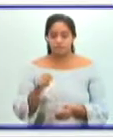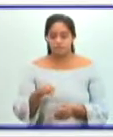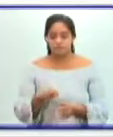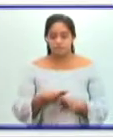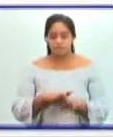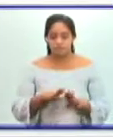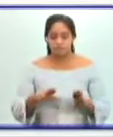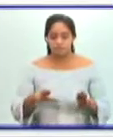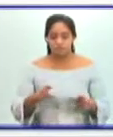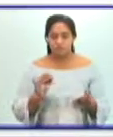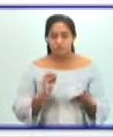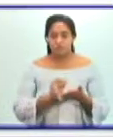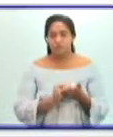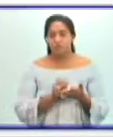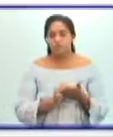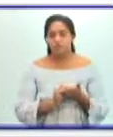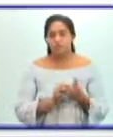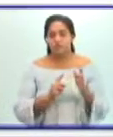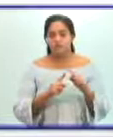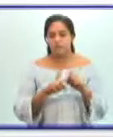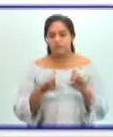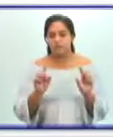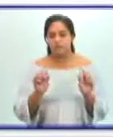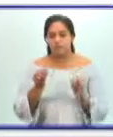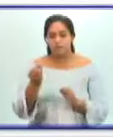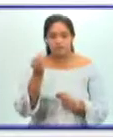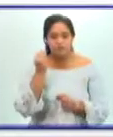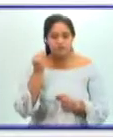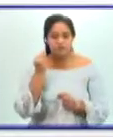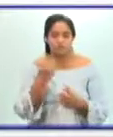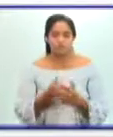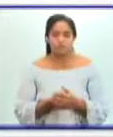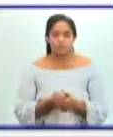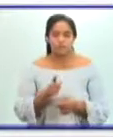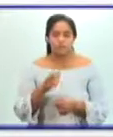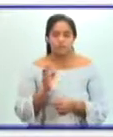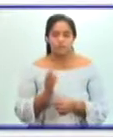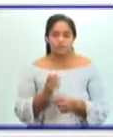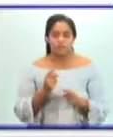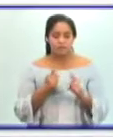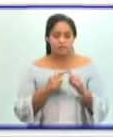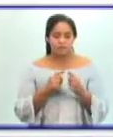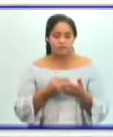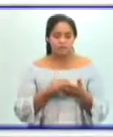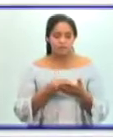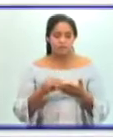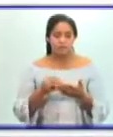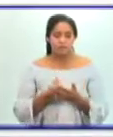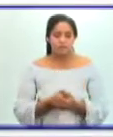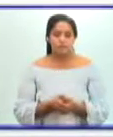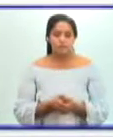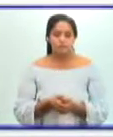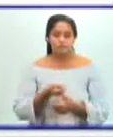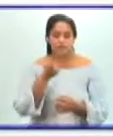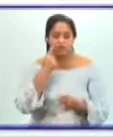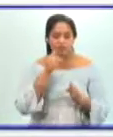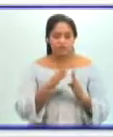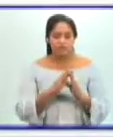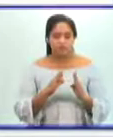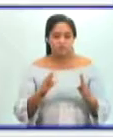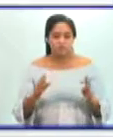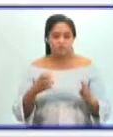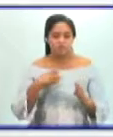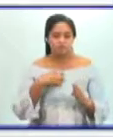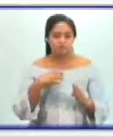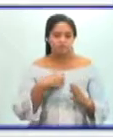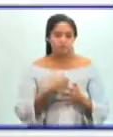de aplicar el teorema que conoces de las transversales, viendo la posición. Tienes en ese